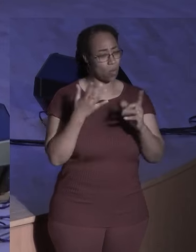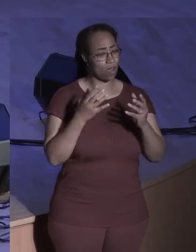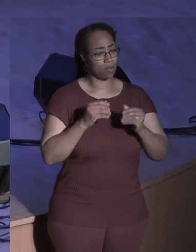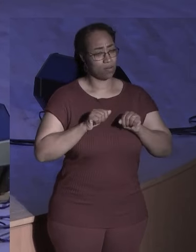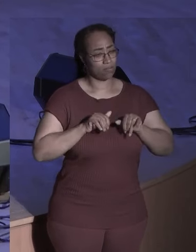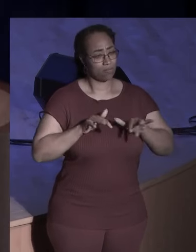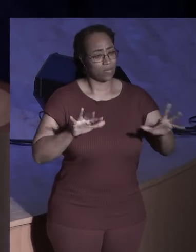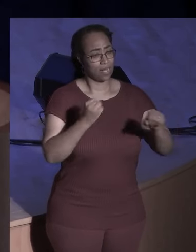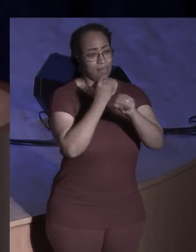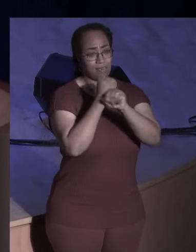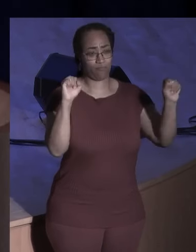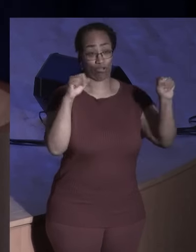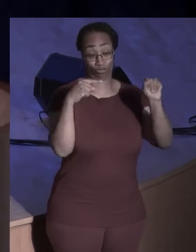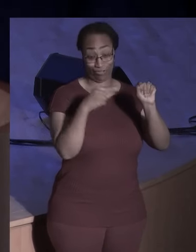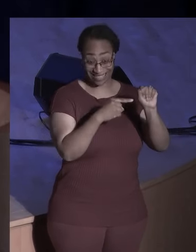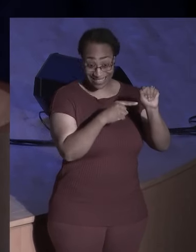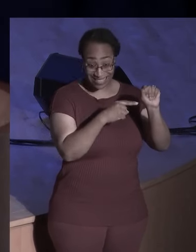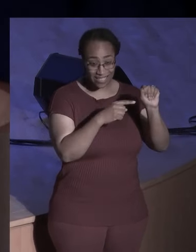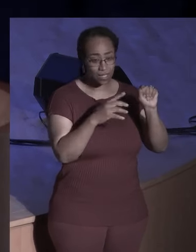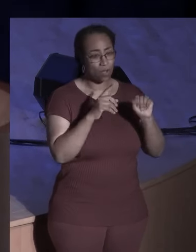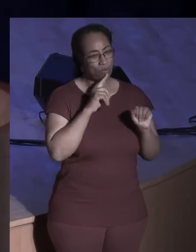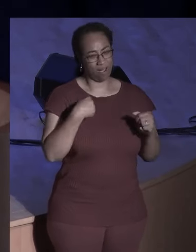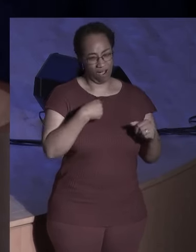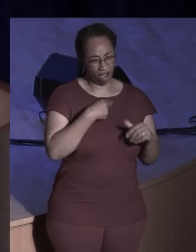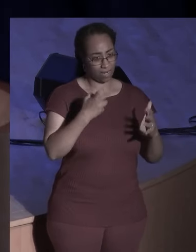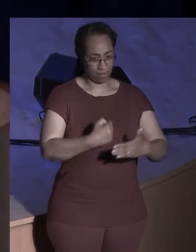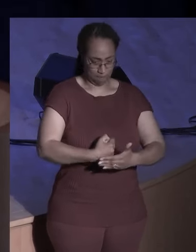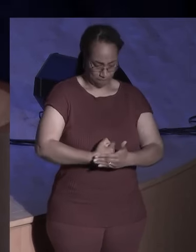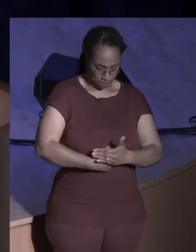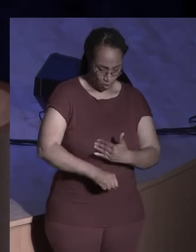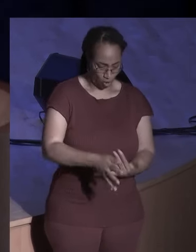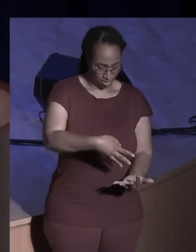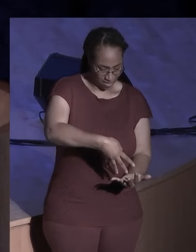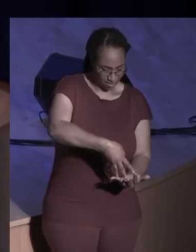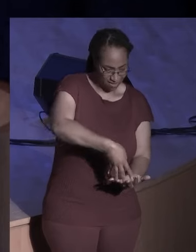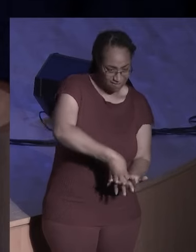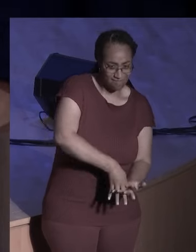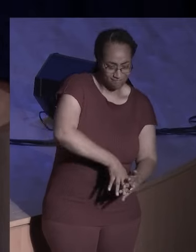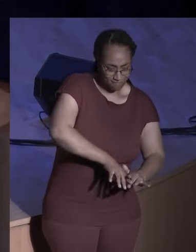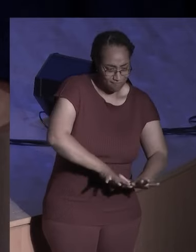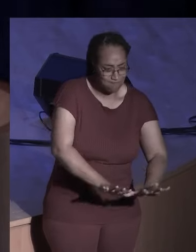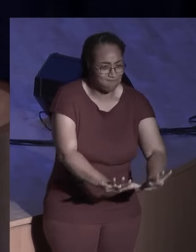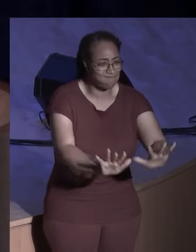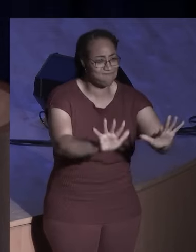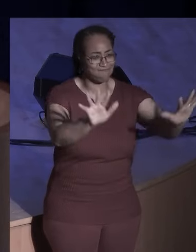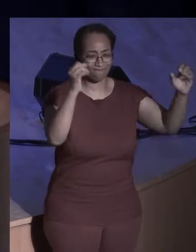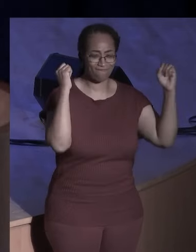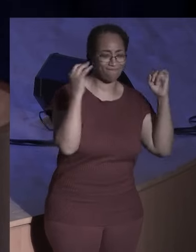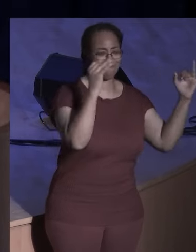we are the birth of fire, because we want to honor the memory of our ancestors.